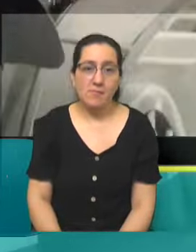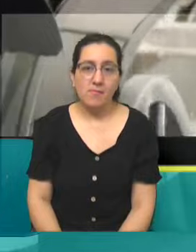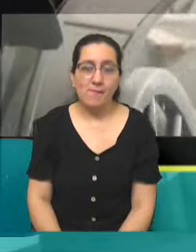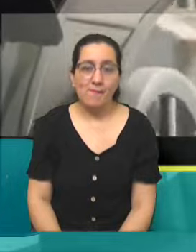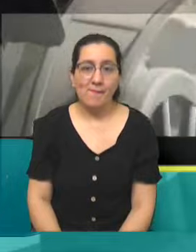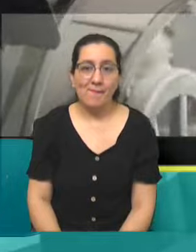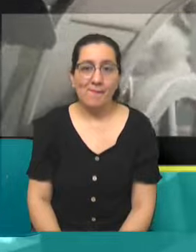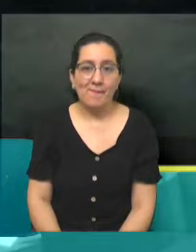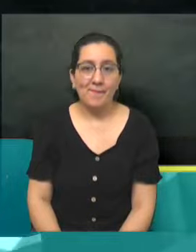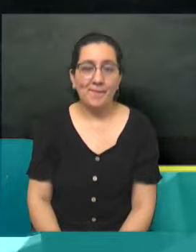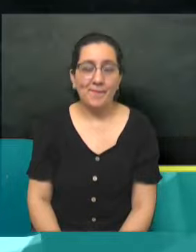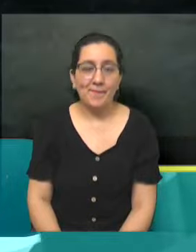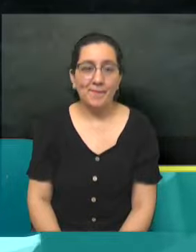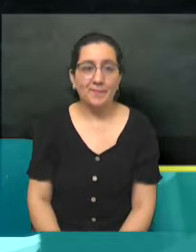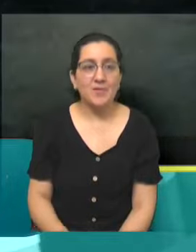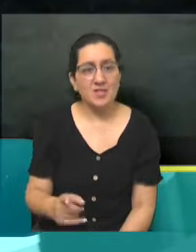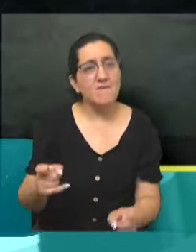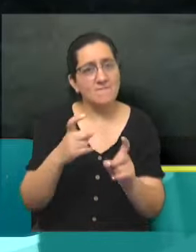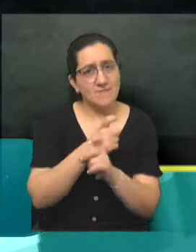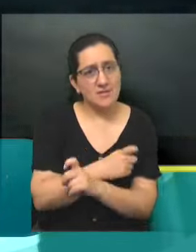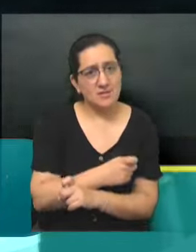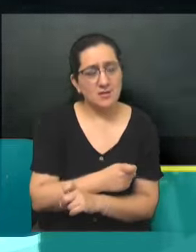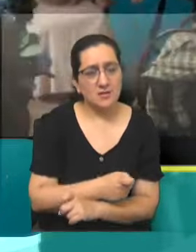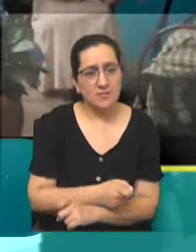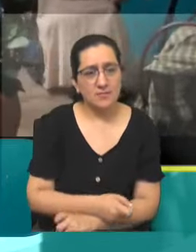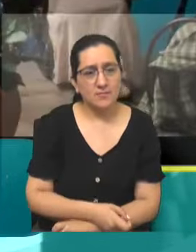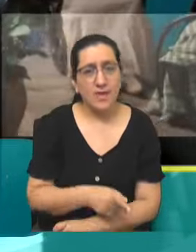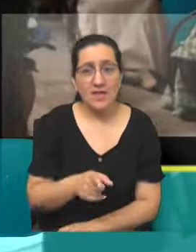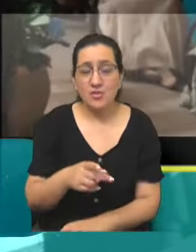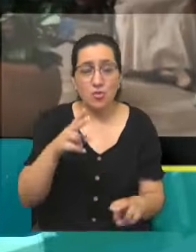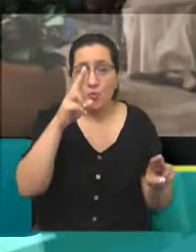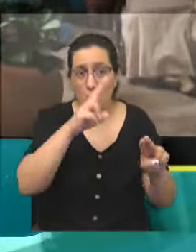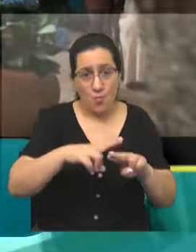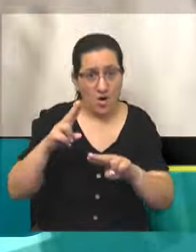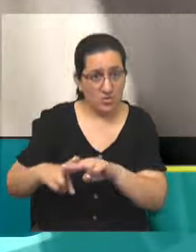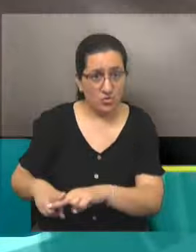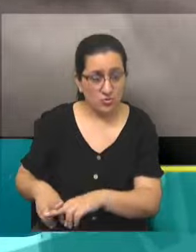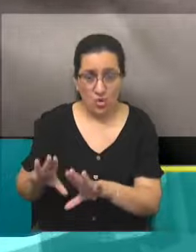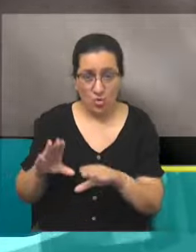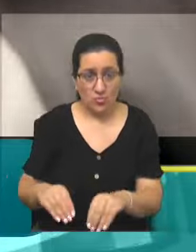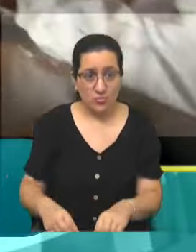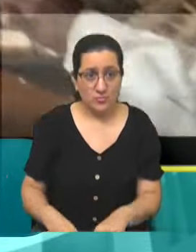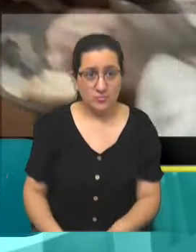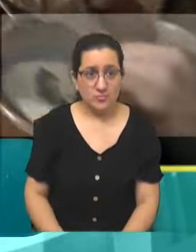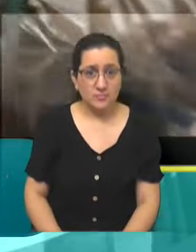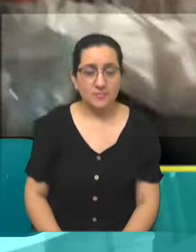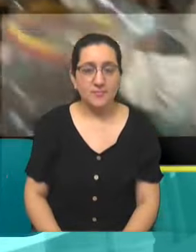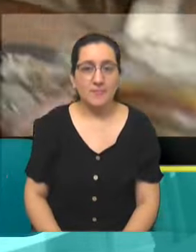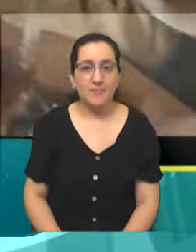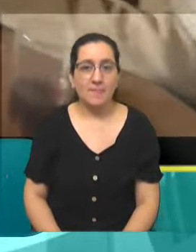o fantasmagóricas, es difícil. Y al principio están todos muertos, en realidad. Creo que no habla con ningún ser humano vivo. Bueno, que esa es un poco la gracia de la